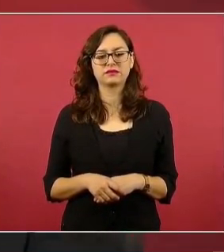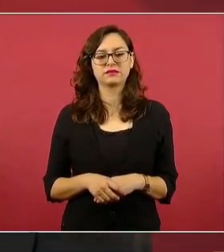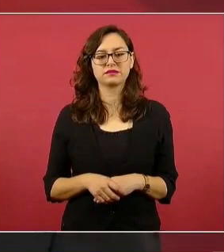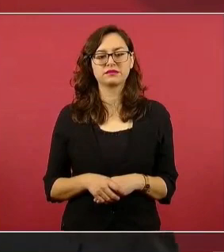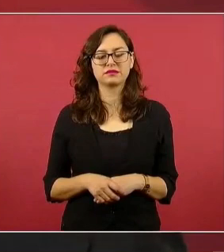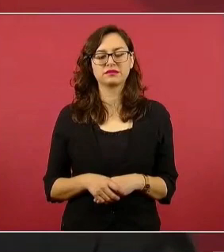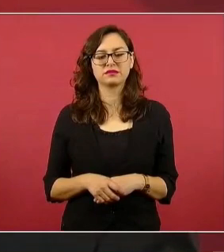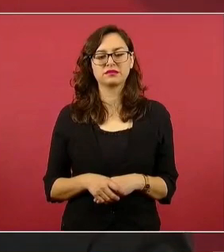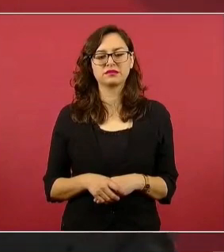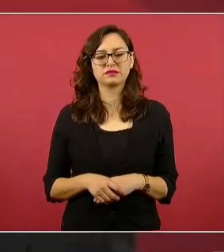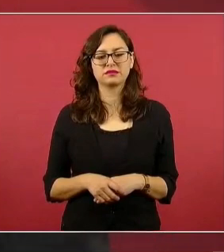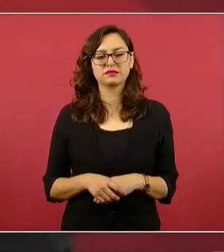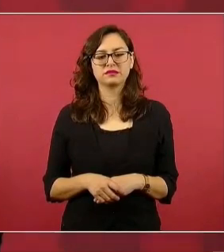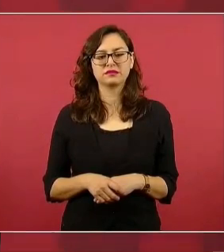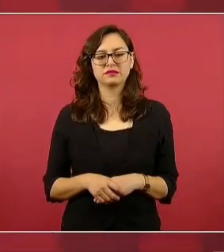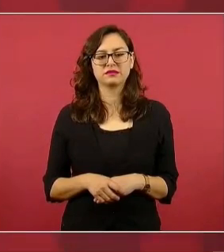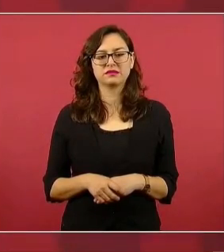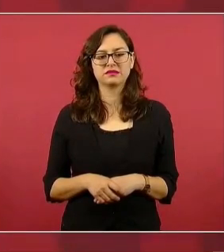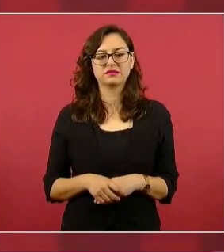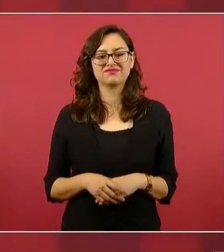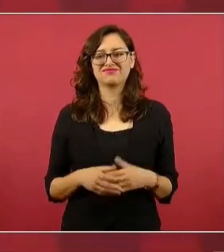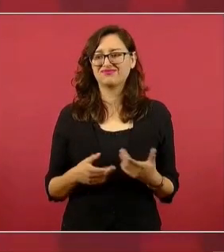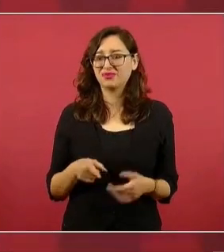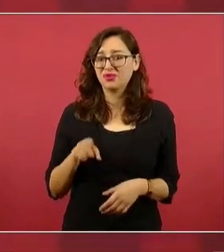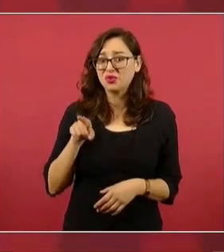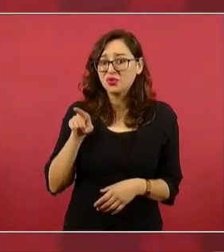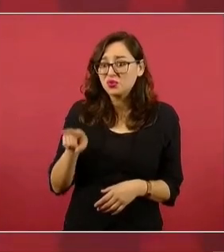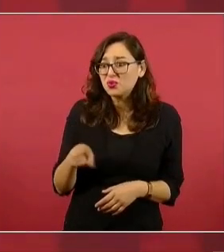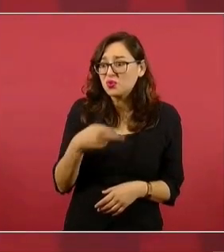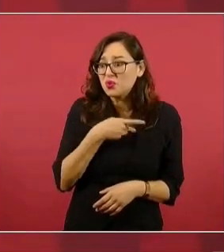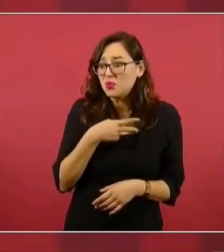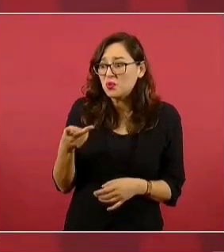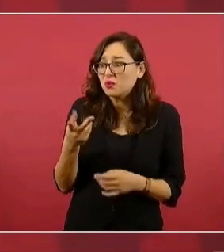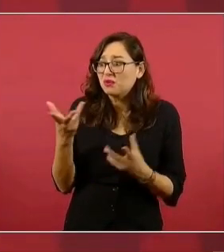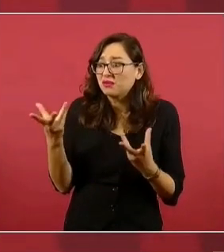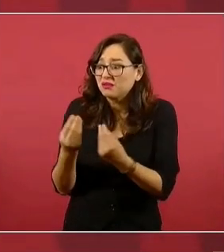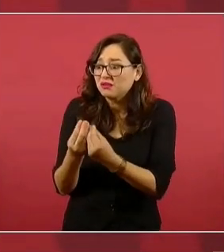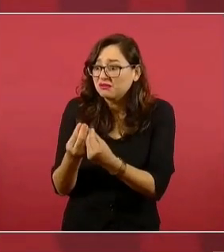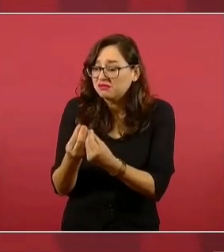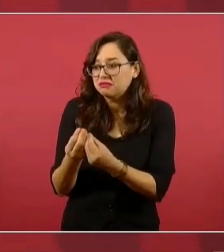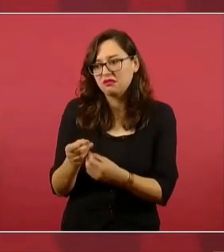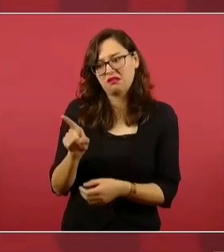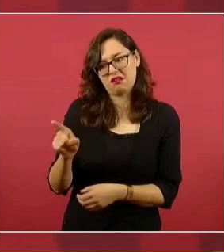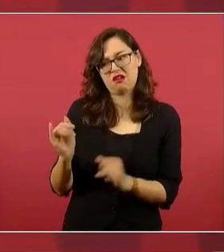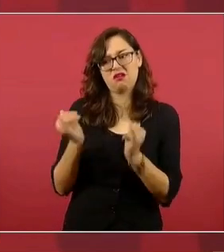Además, dime con quién andas y te diré quién eres.